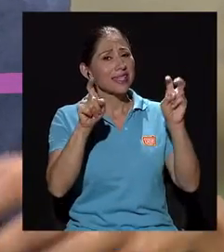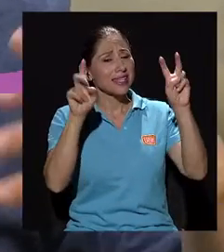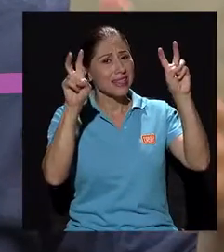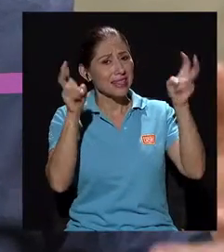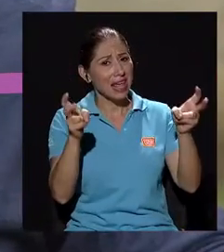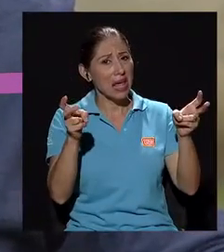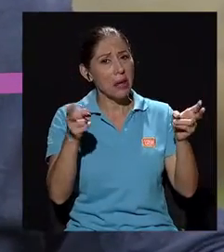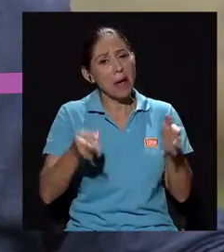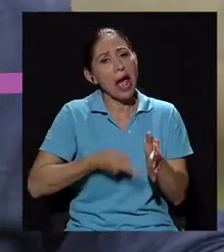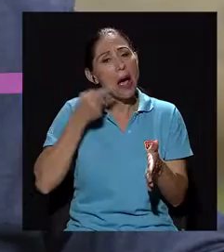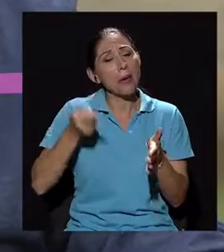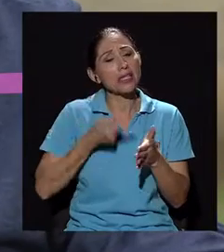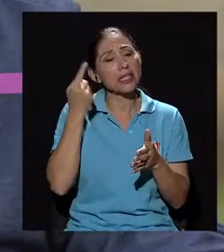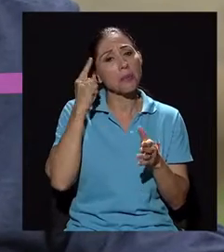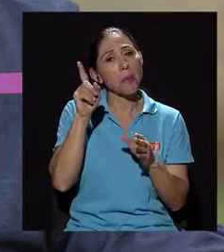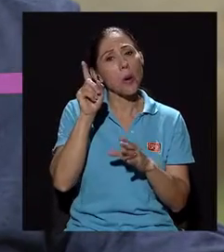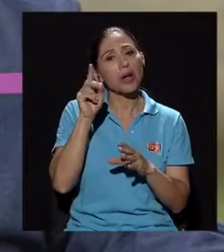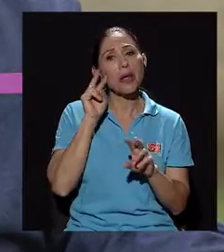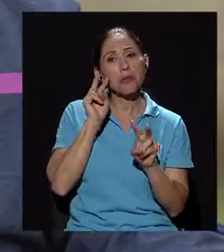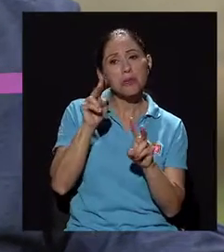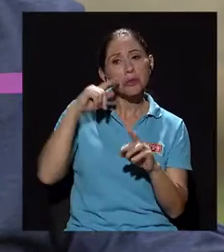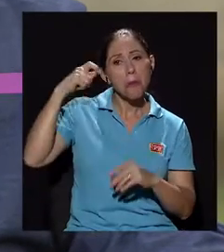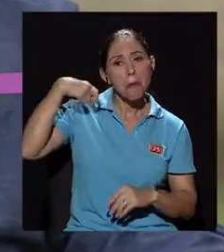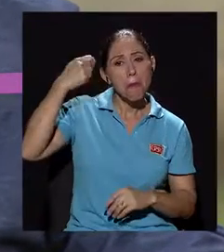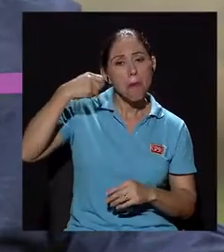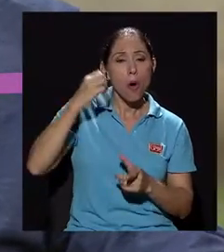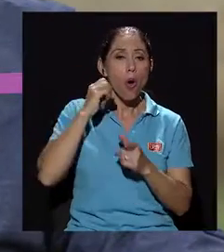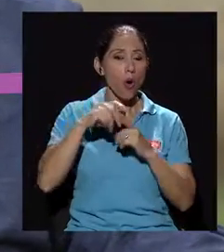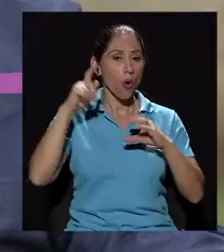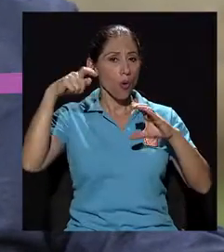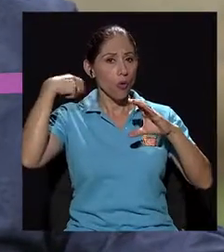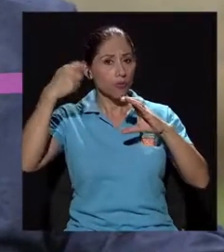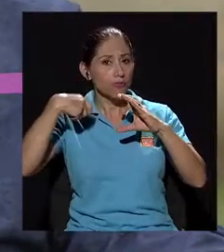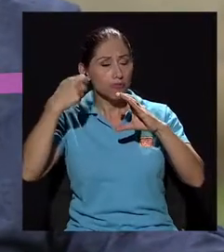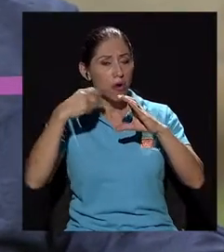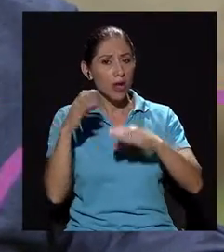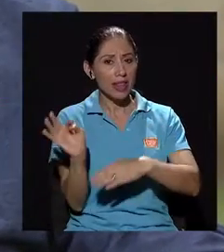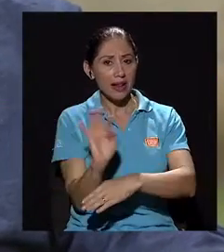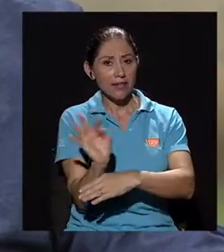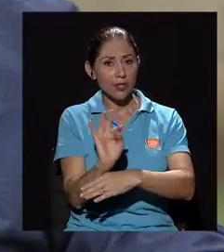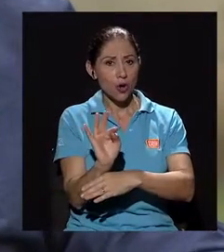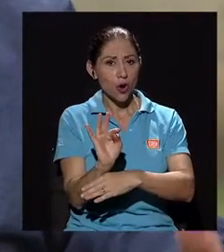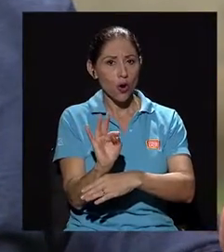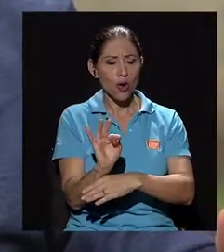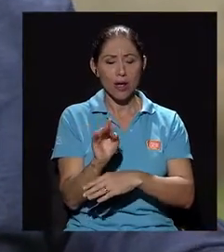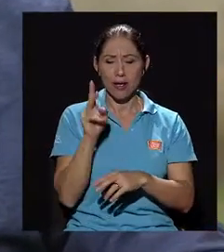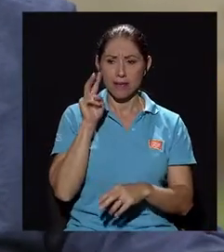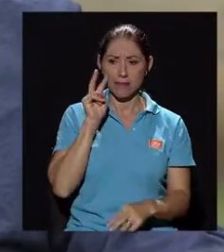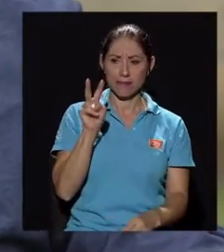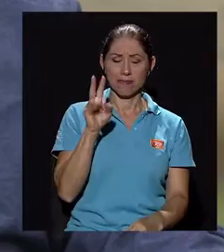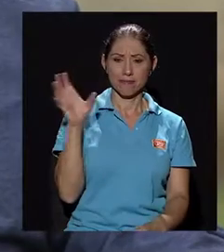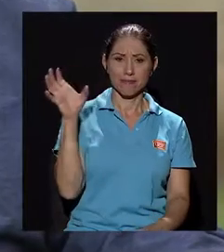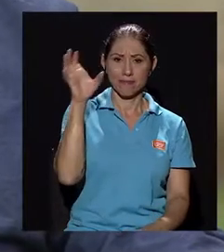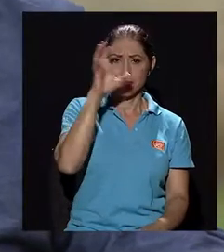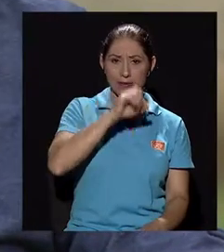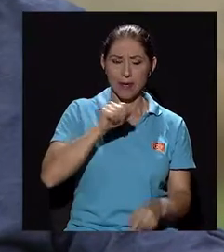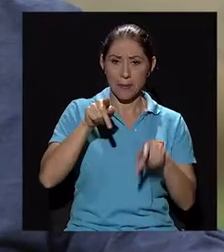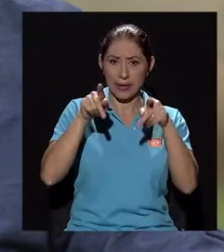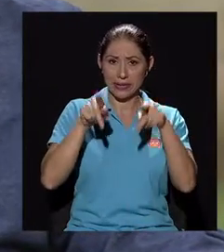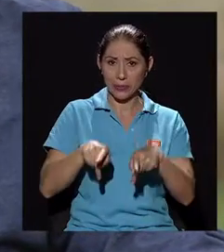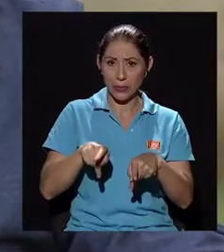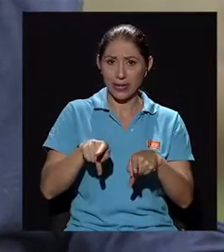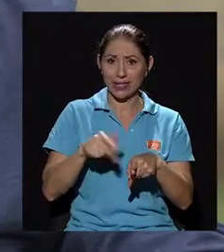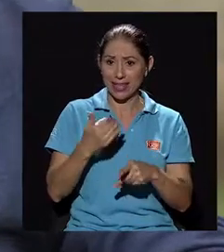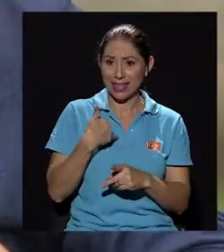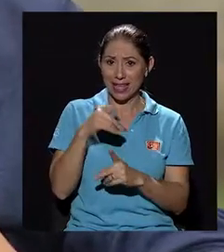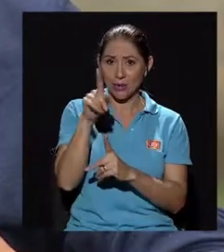por conducto del cine o la televisión, nos llegamos a dar cuenta que hay personas que viven una realidad, ¿verdad?, y que están